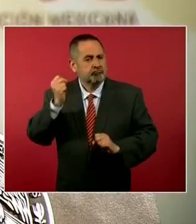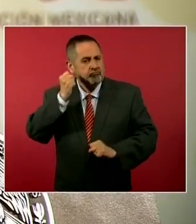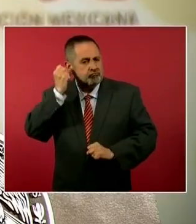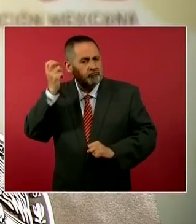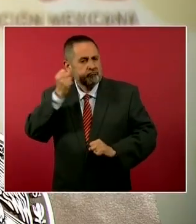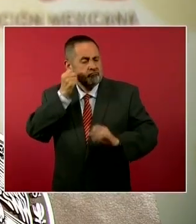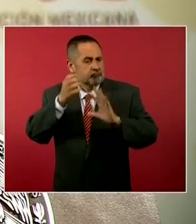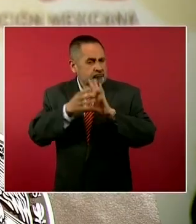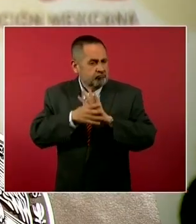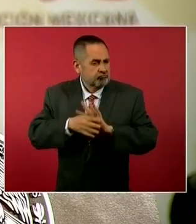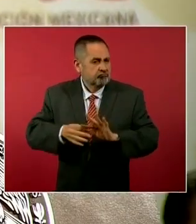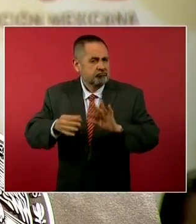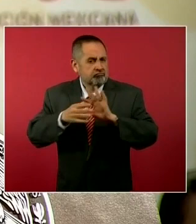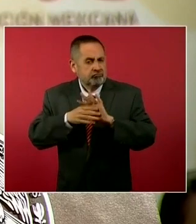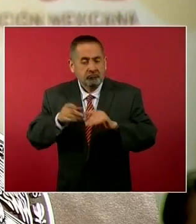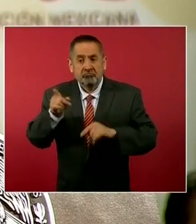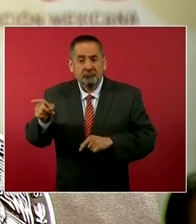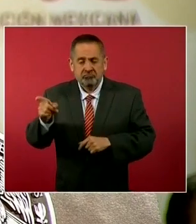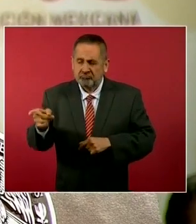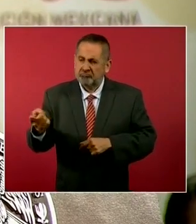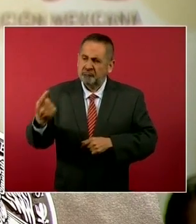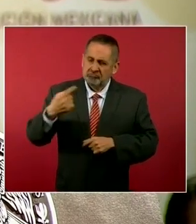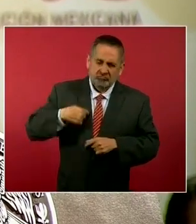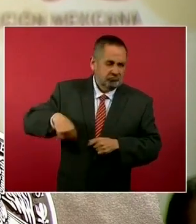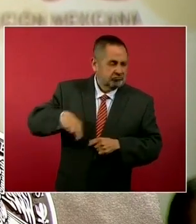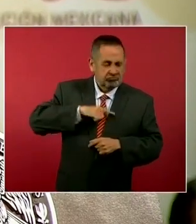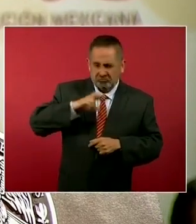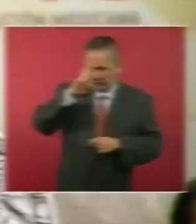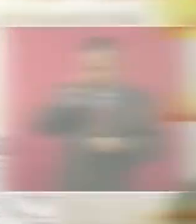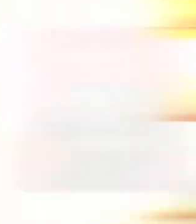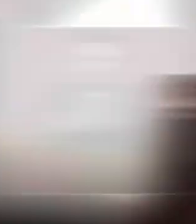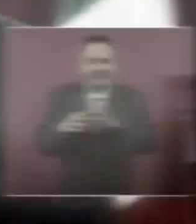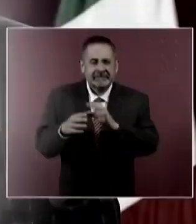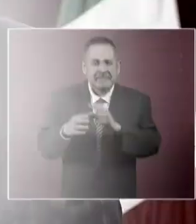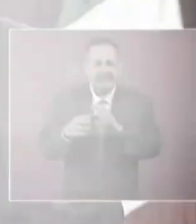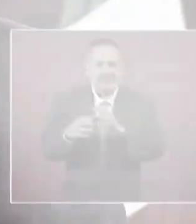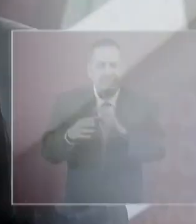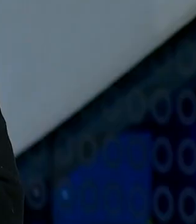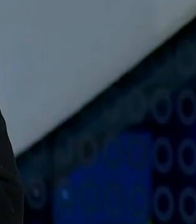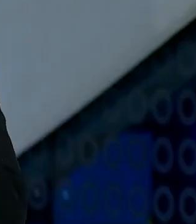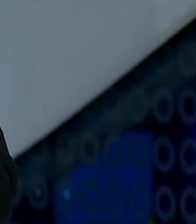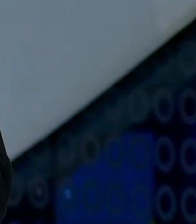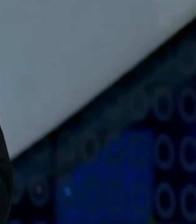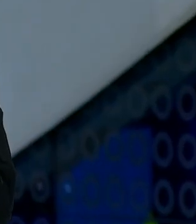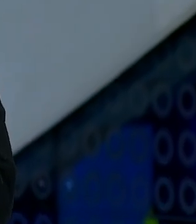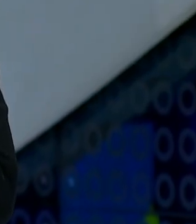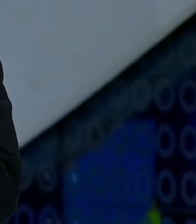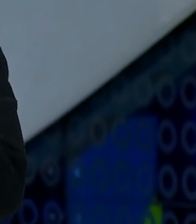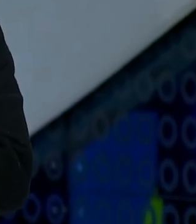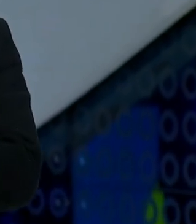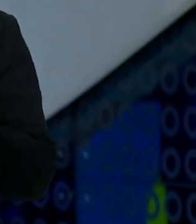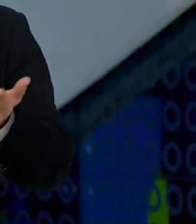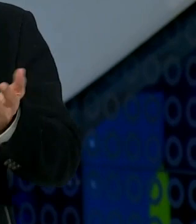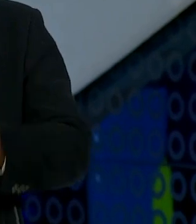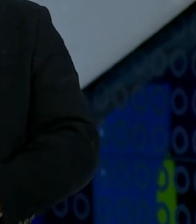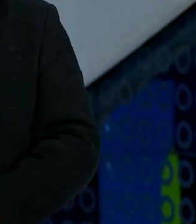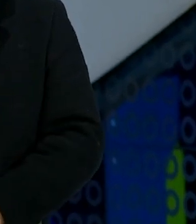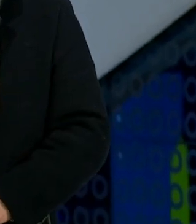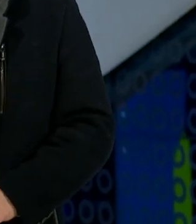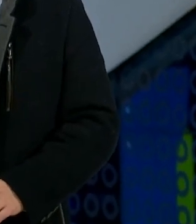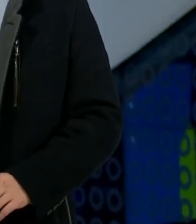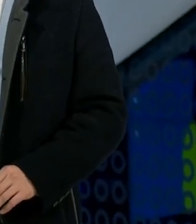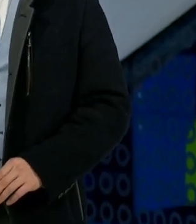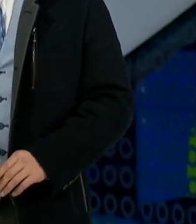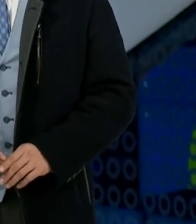muy respetuoso y consecuente. Seguimos pendientes de su salud. Y mire, también